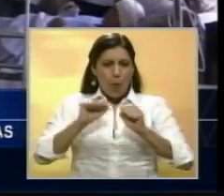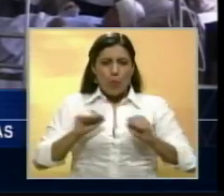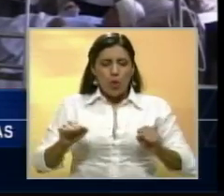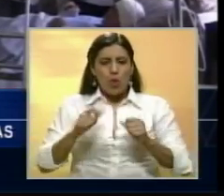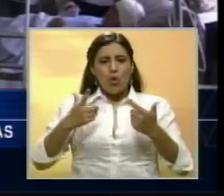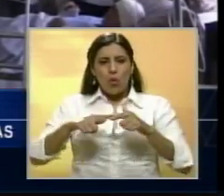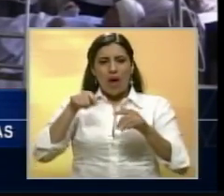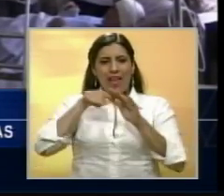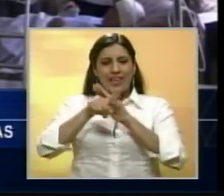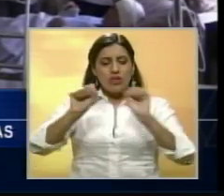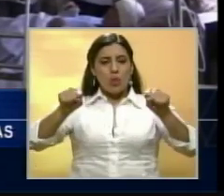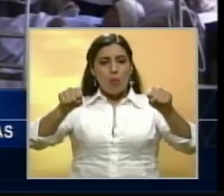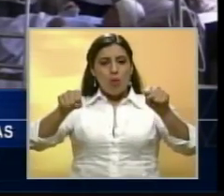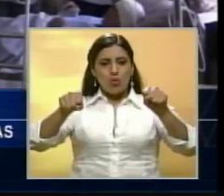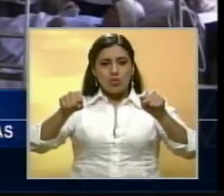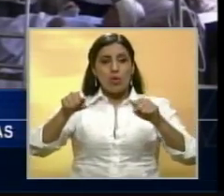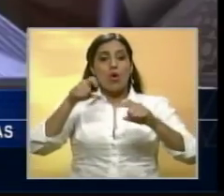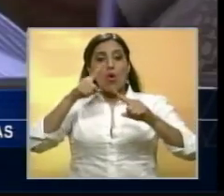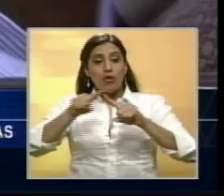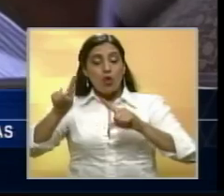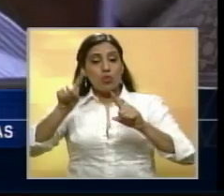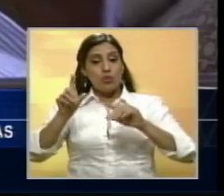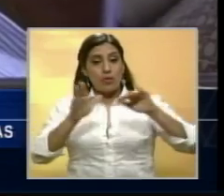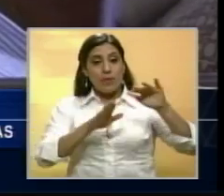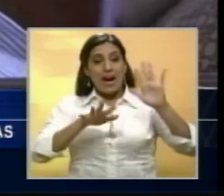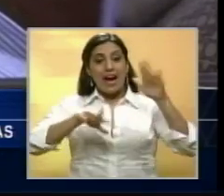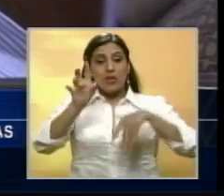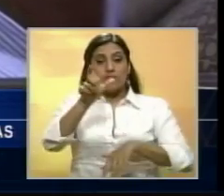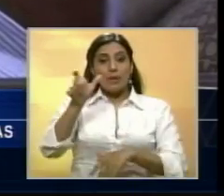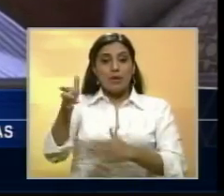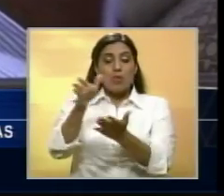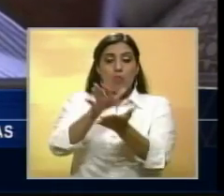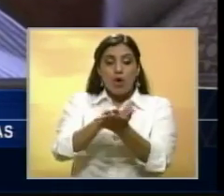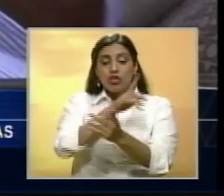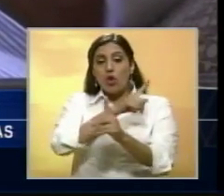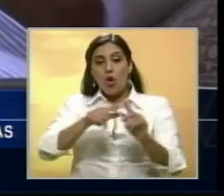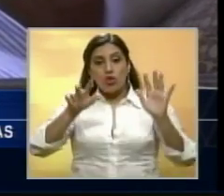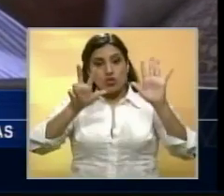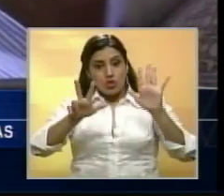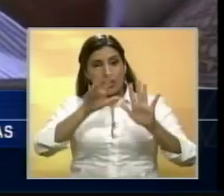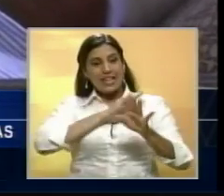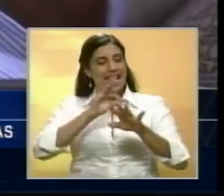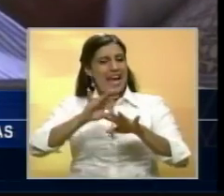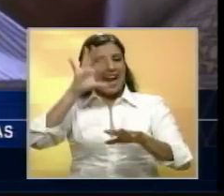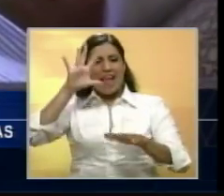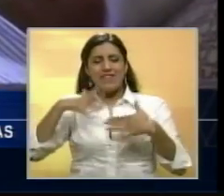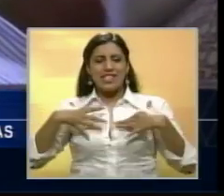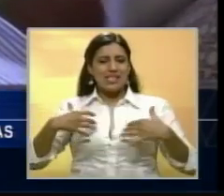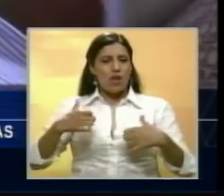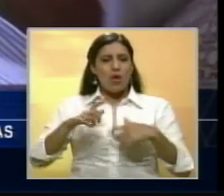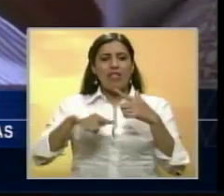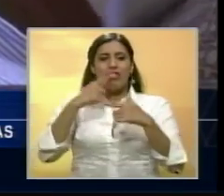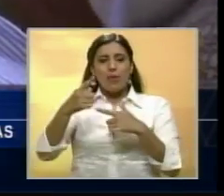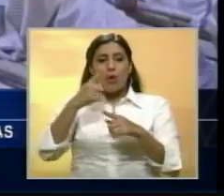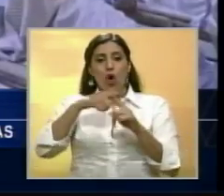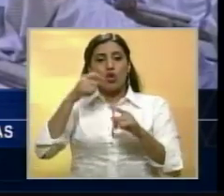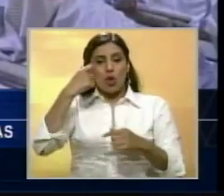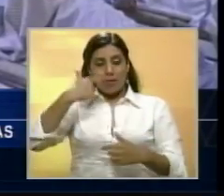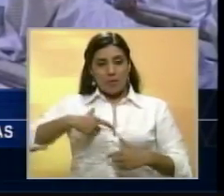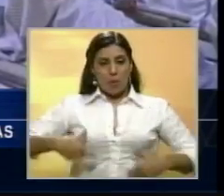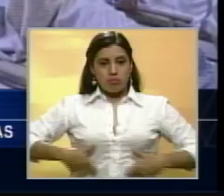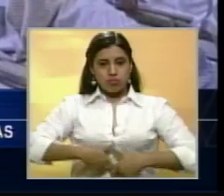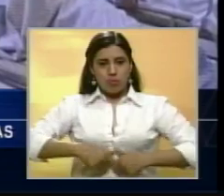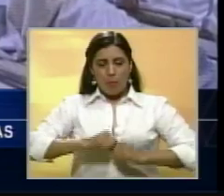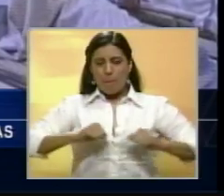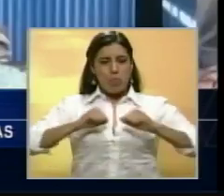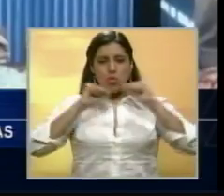explosivos colocados en una motocicleta. Por otro lado, 14 personas murieron y 8 se encuentran graves de salud luego de que un suicida activara